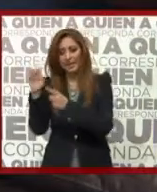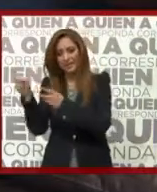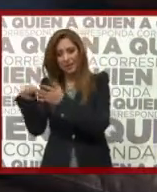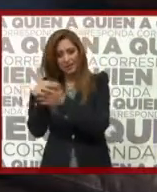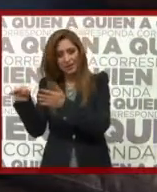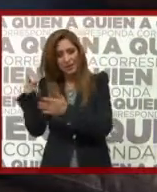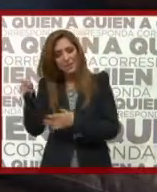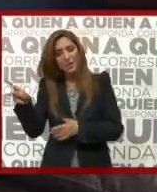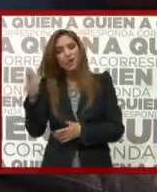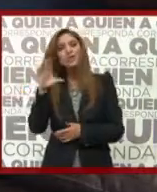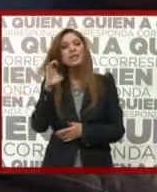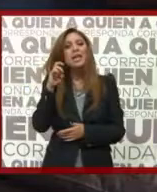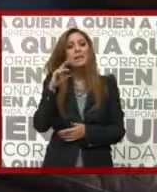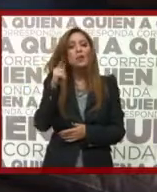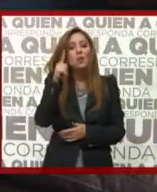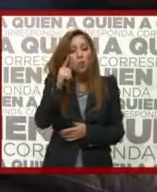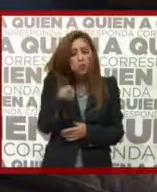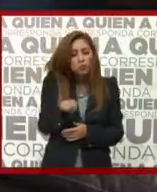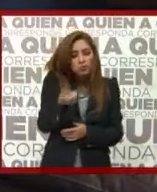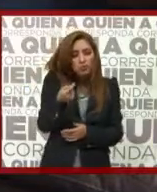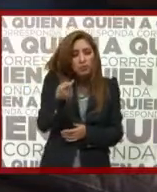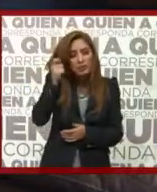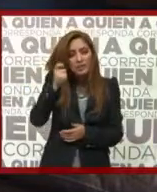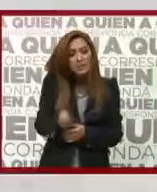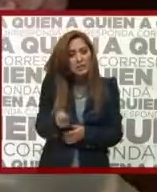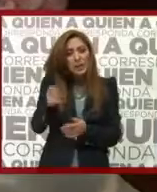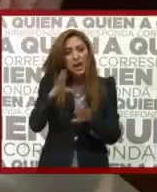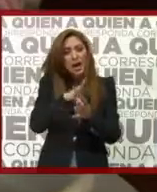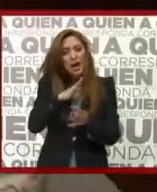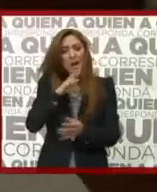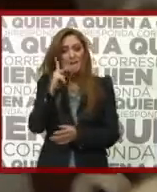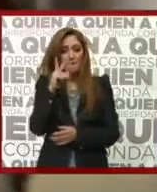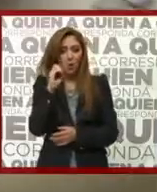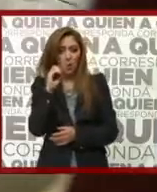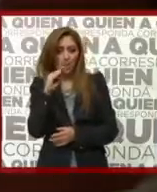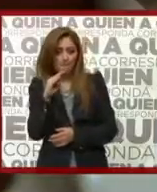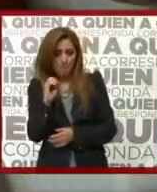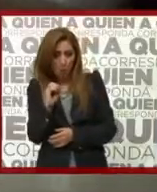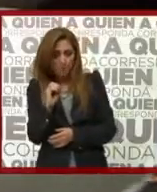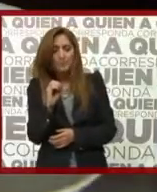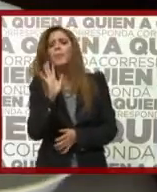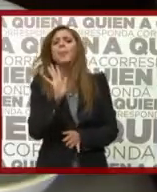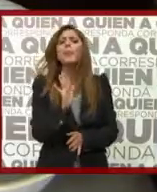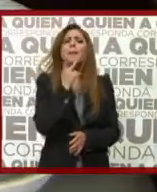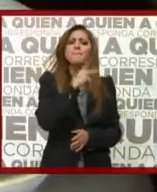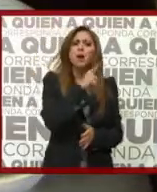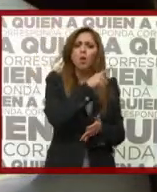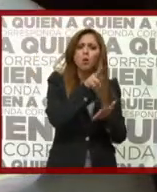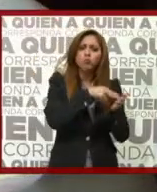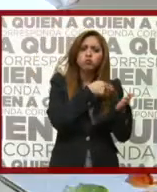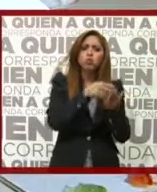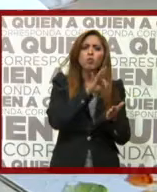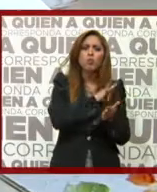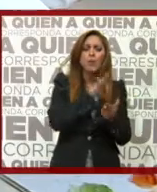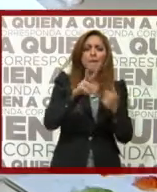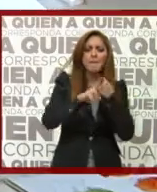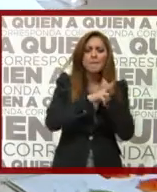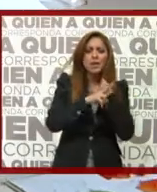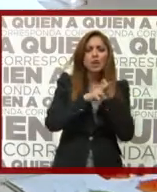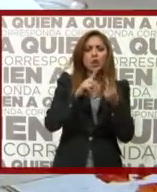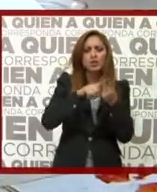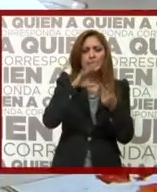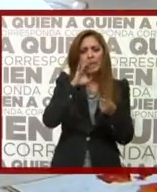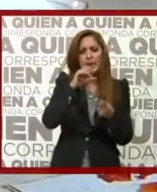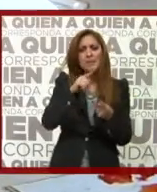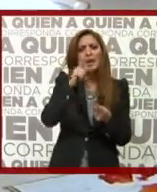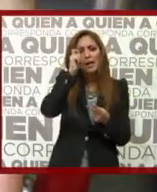la cerámica corres un poquito el riesgo que te salga plomo. Aún así, los pigmentos pueden ser utilizados con vidrio y cerámica a